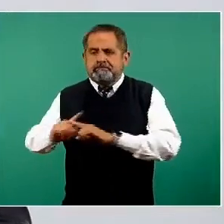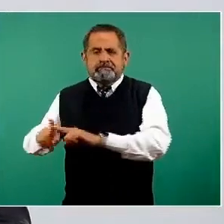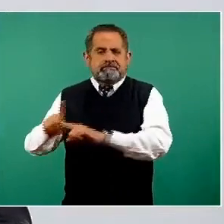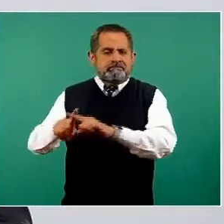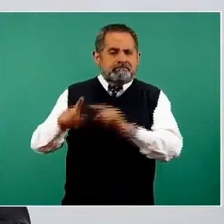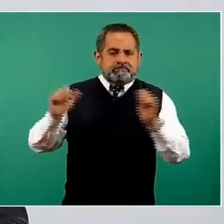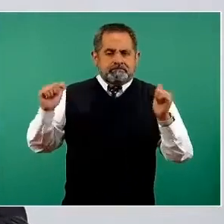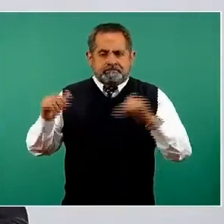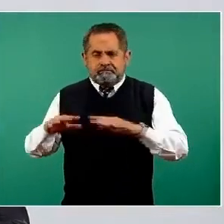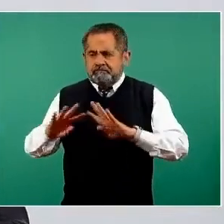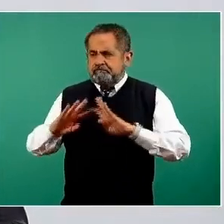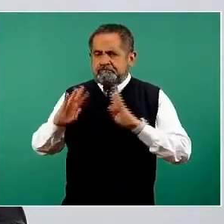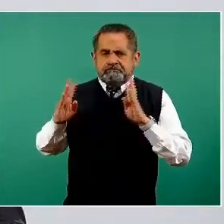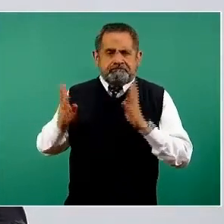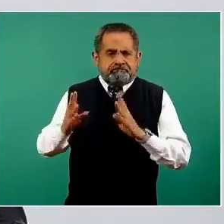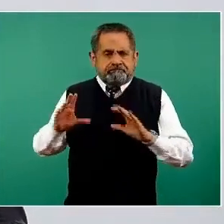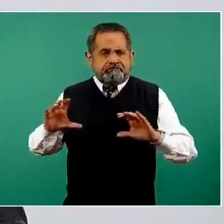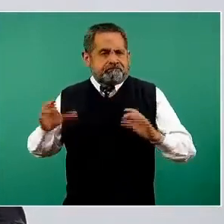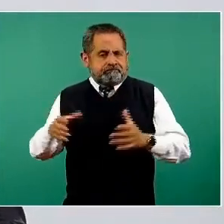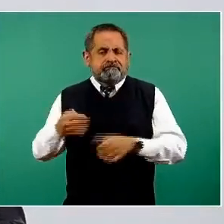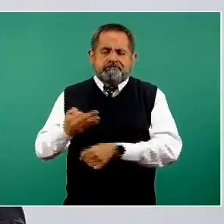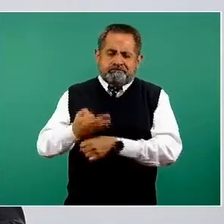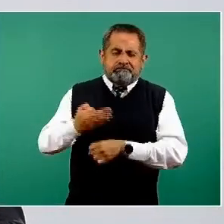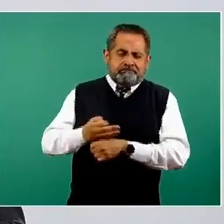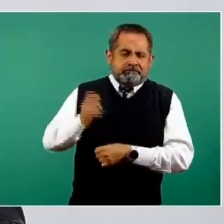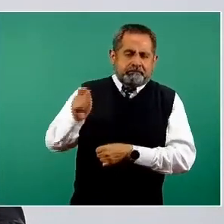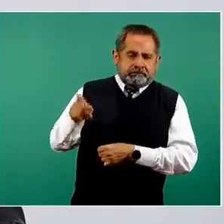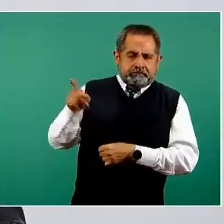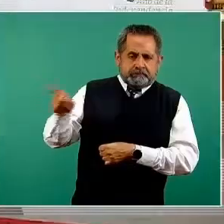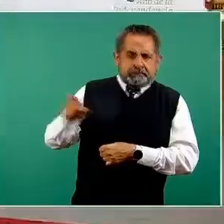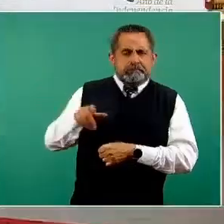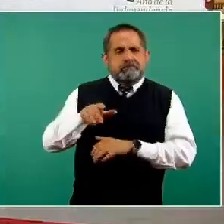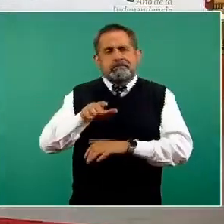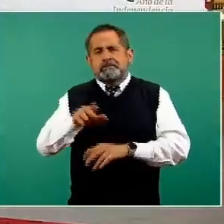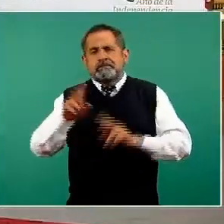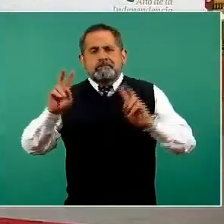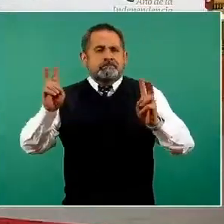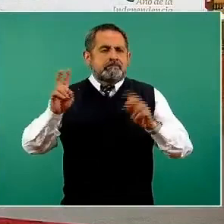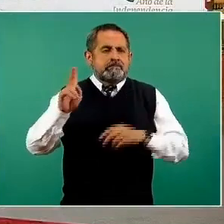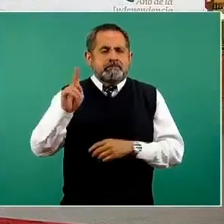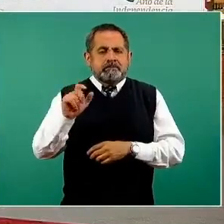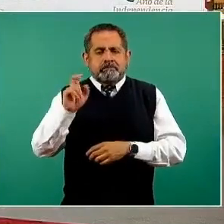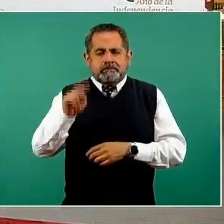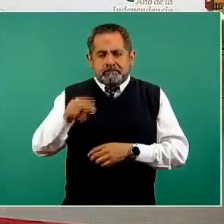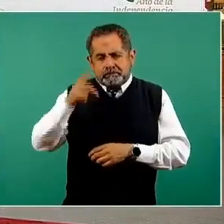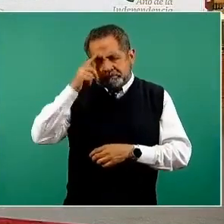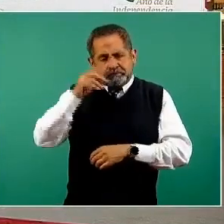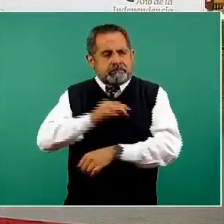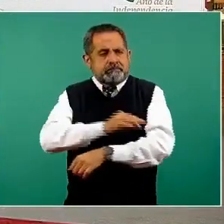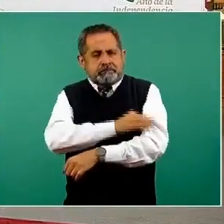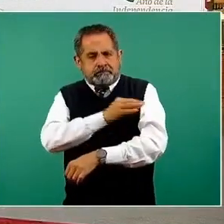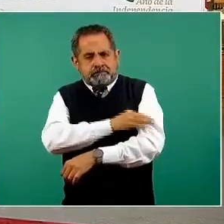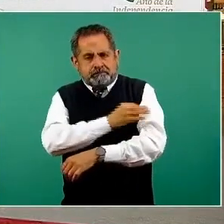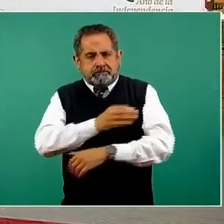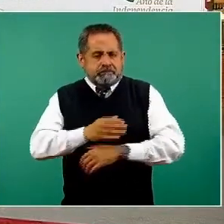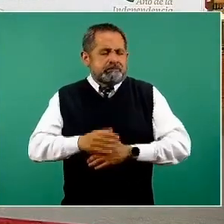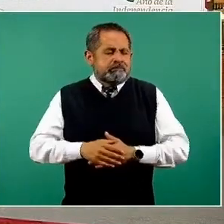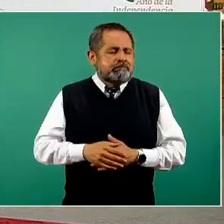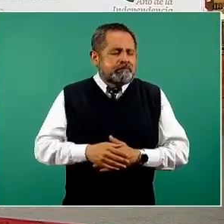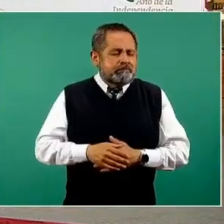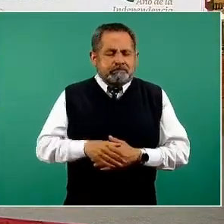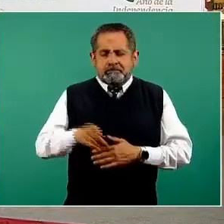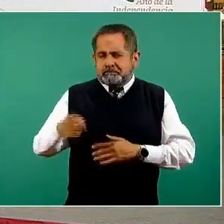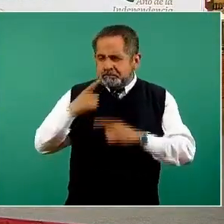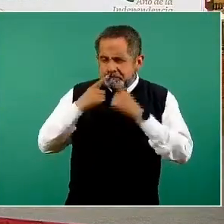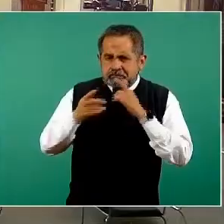sector y con todos los que participan precisamente en la Estrategia Nacional de Vacunación, y en donde se actualiza y se